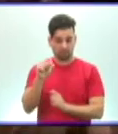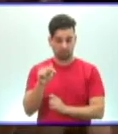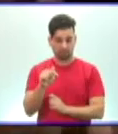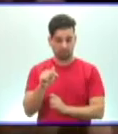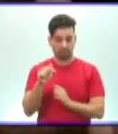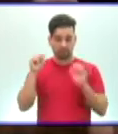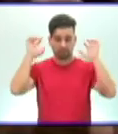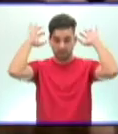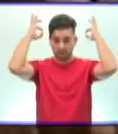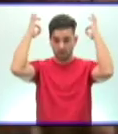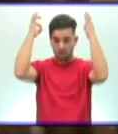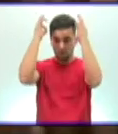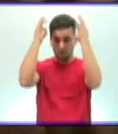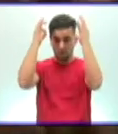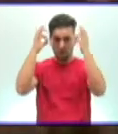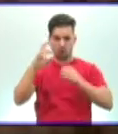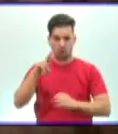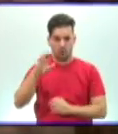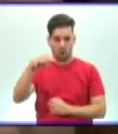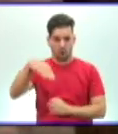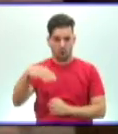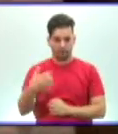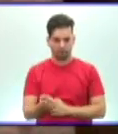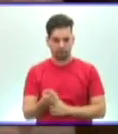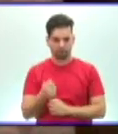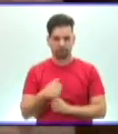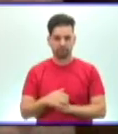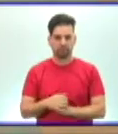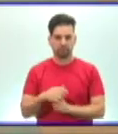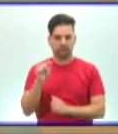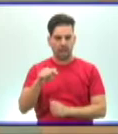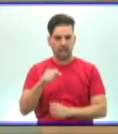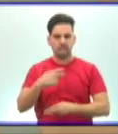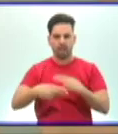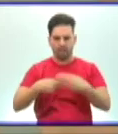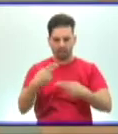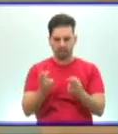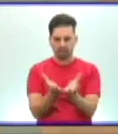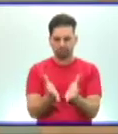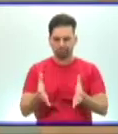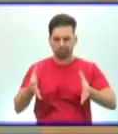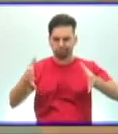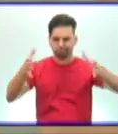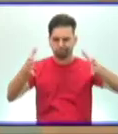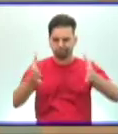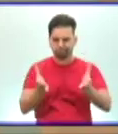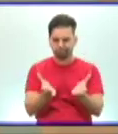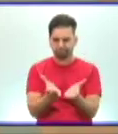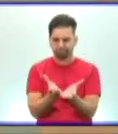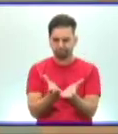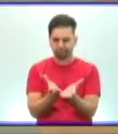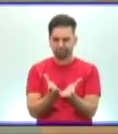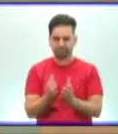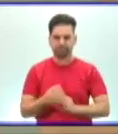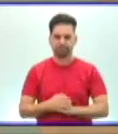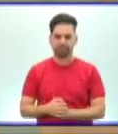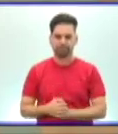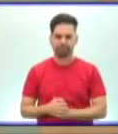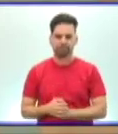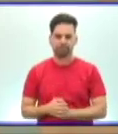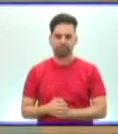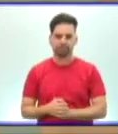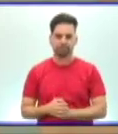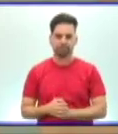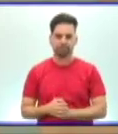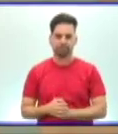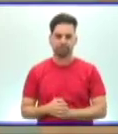oliva y miles de ánforas la surtían cada día. Estas ánforas llegaban desde todas las partes del imperio, pero sobre todo desde la provincia